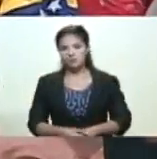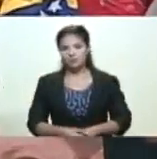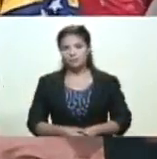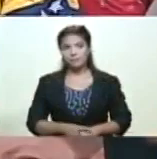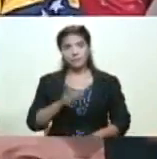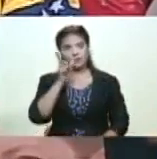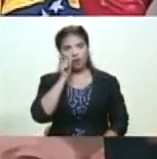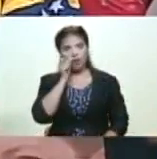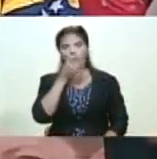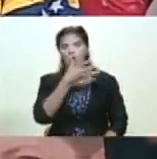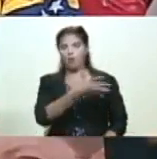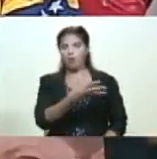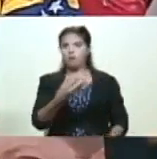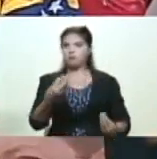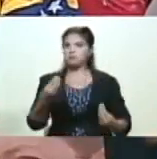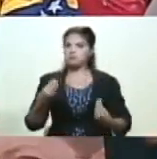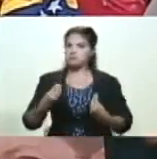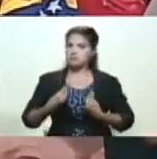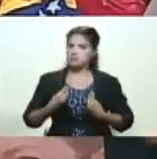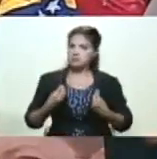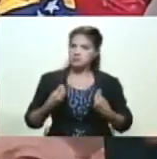siendo un hombre que ha vivido